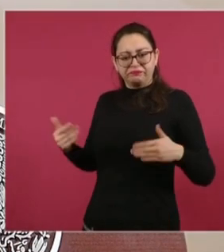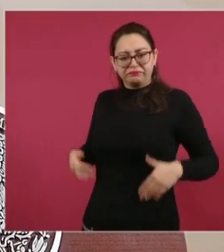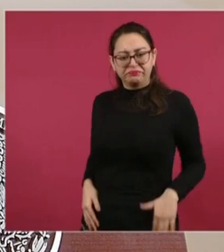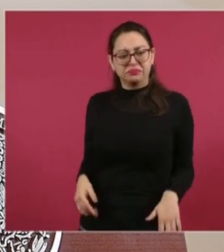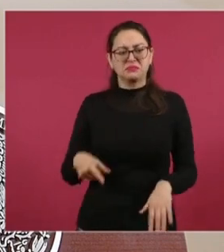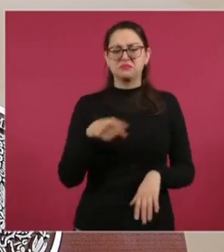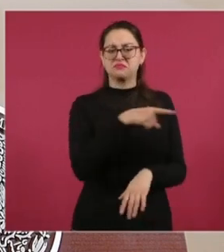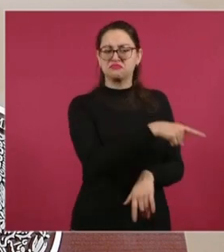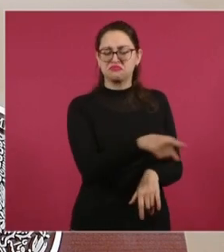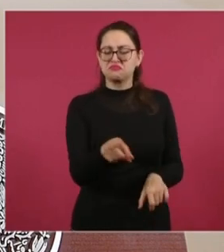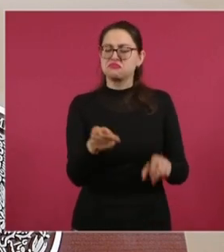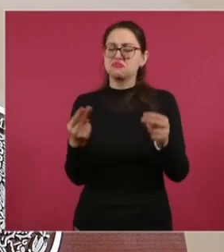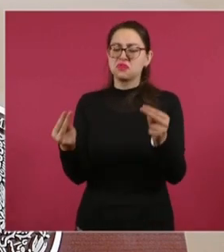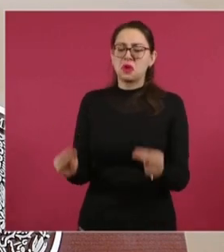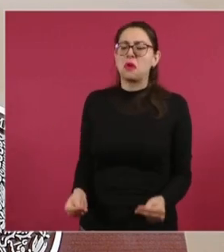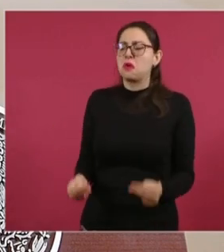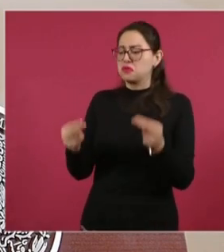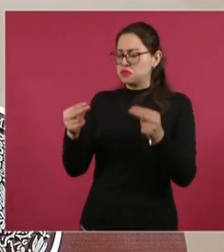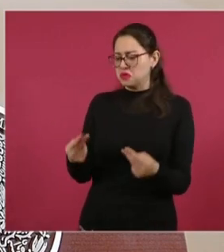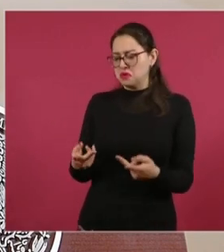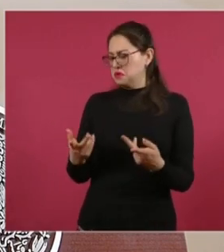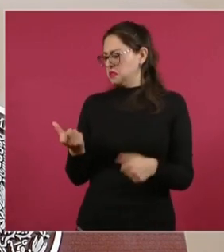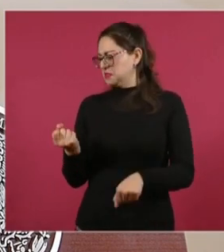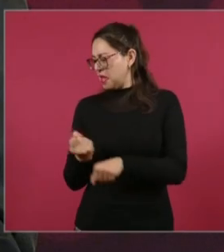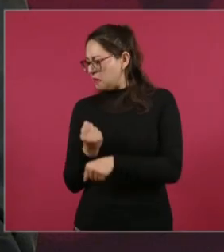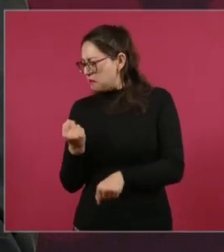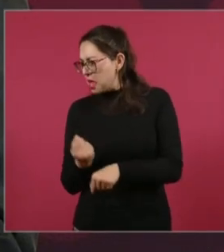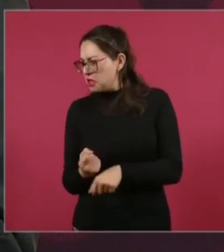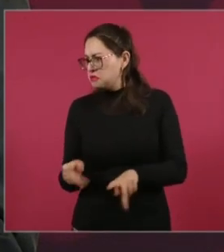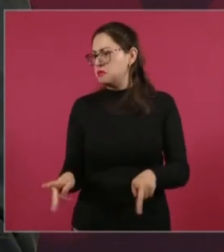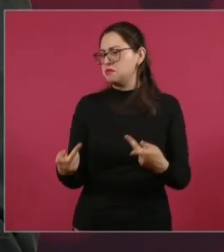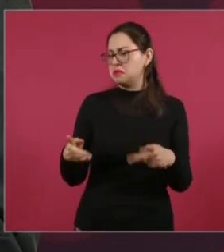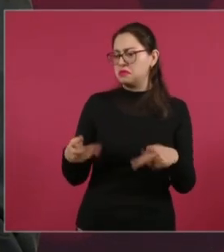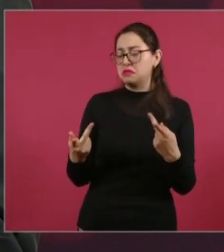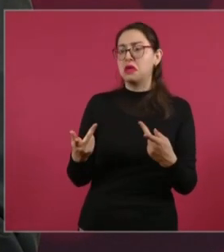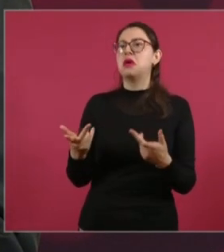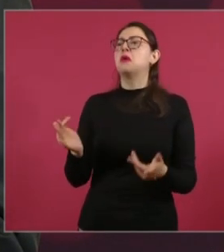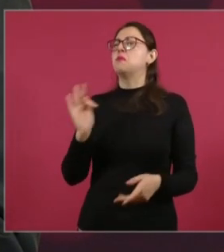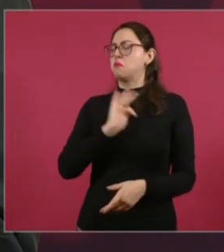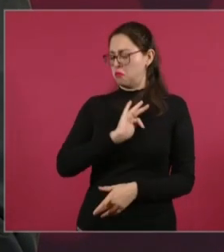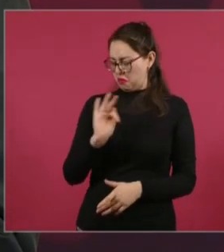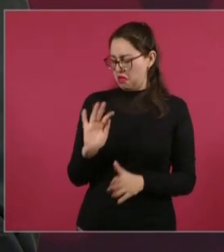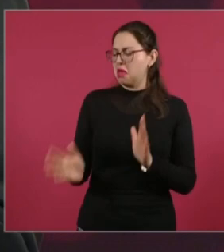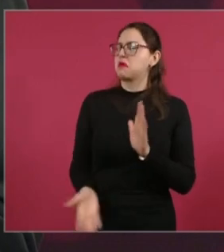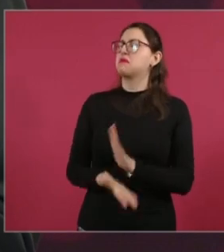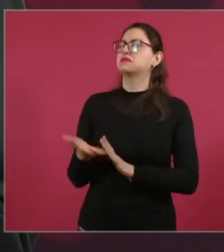pasando por